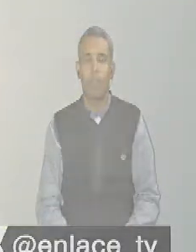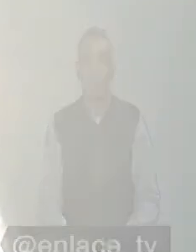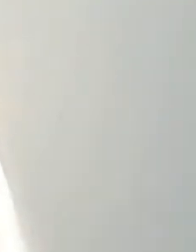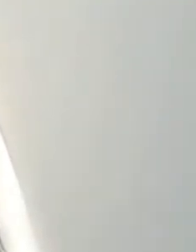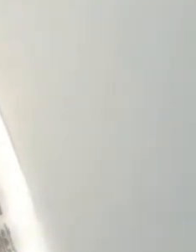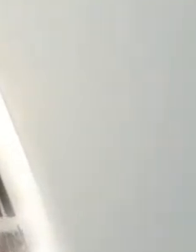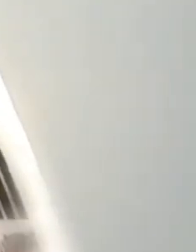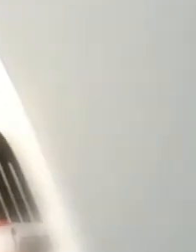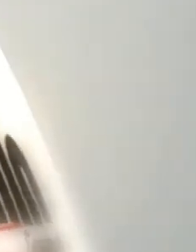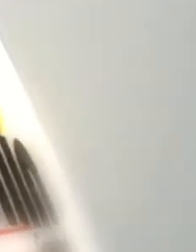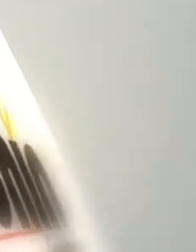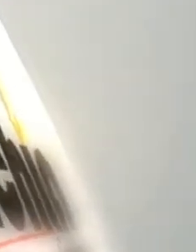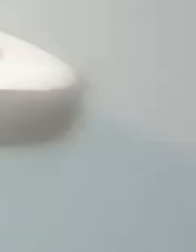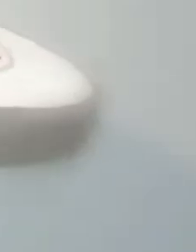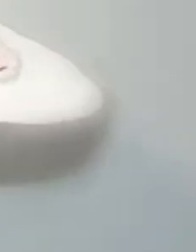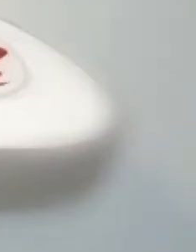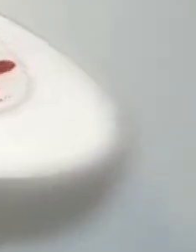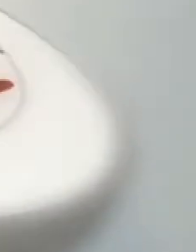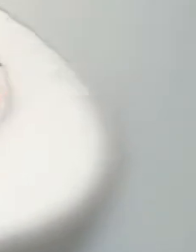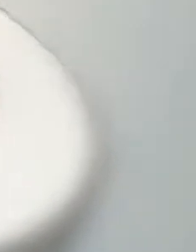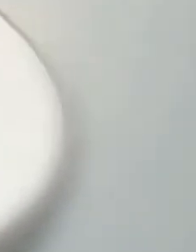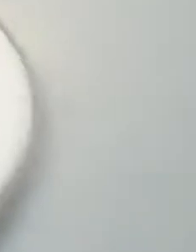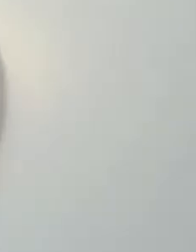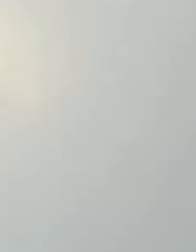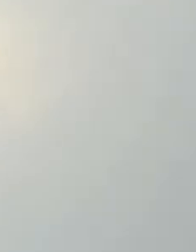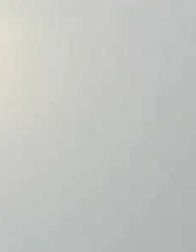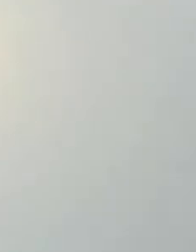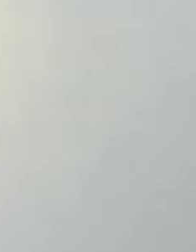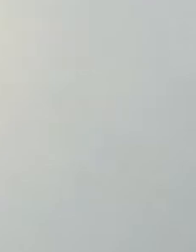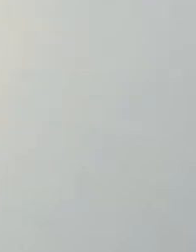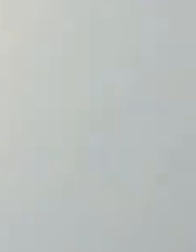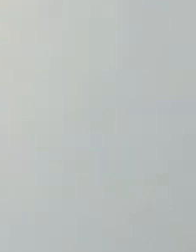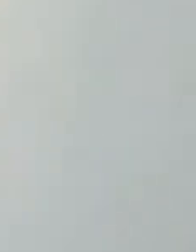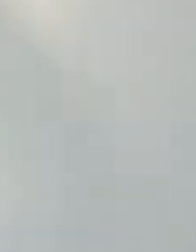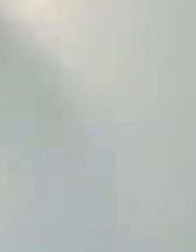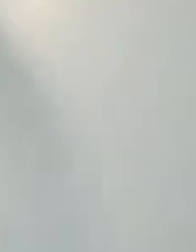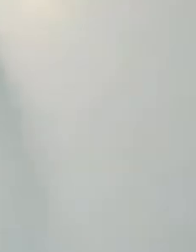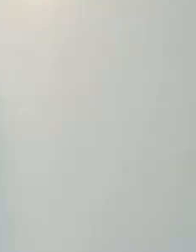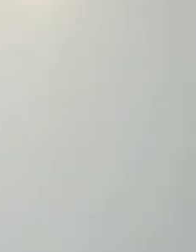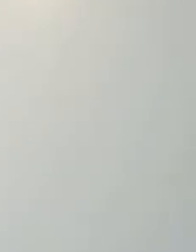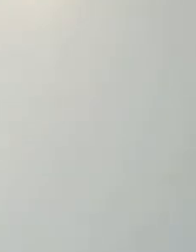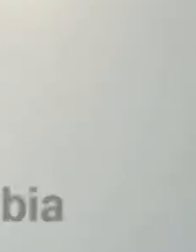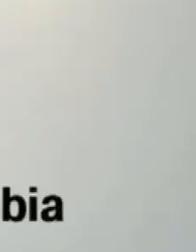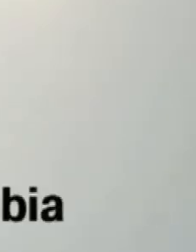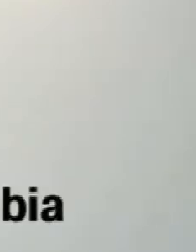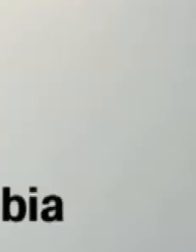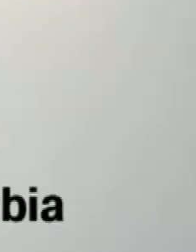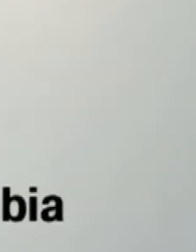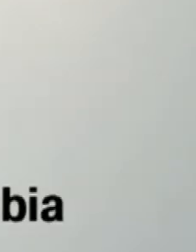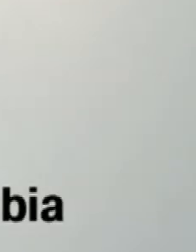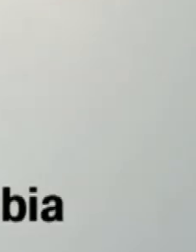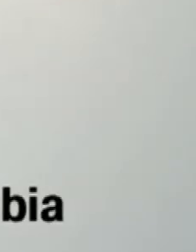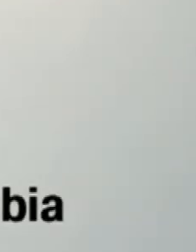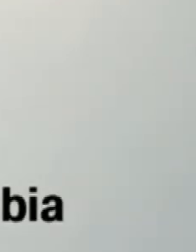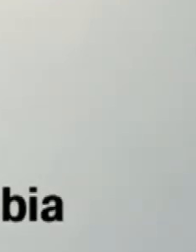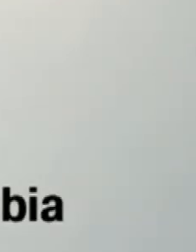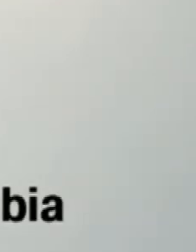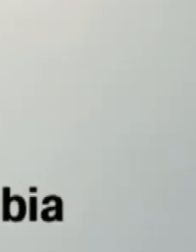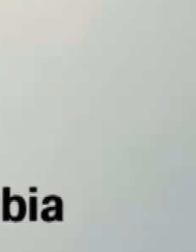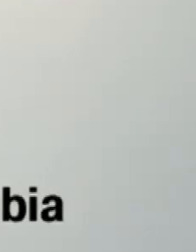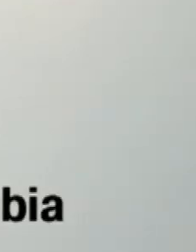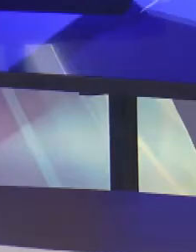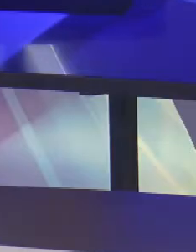Hasta aquí los deportes, con el patrocinio de Restaurante El Machín Gourmet, ahora en su nueva sede en el barrio Colombia.